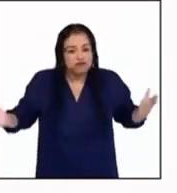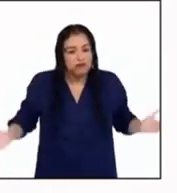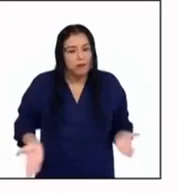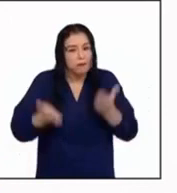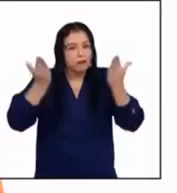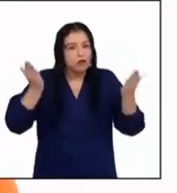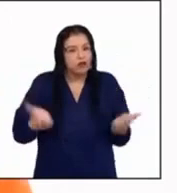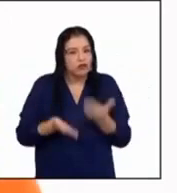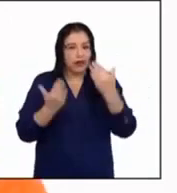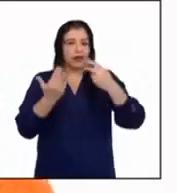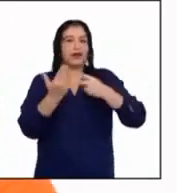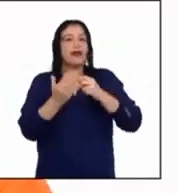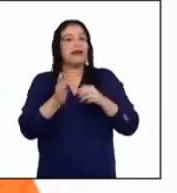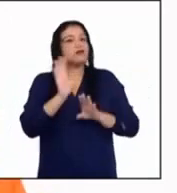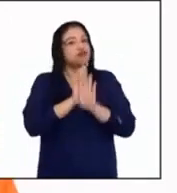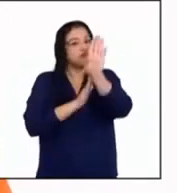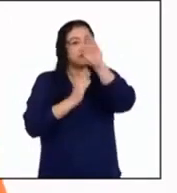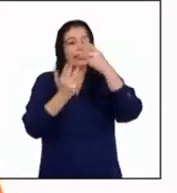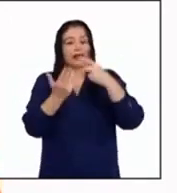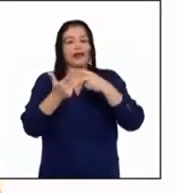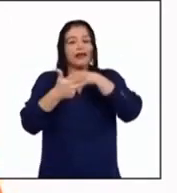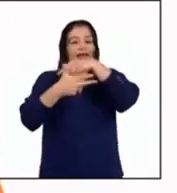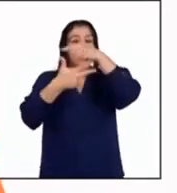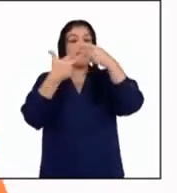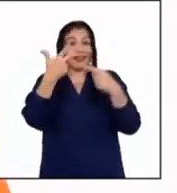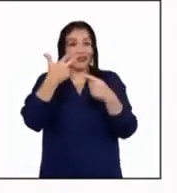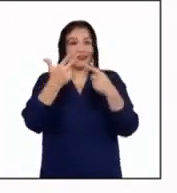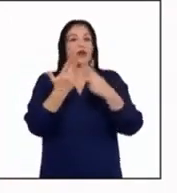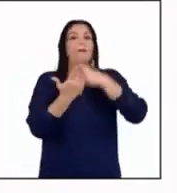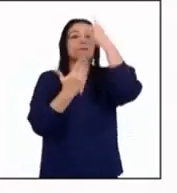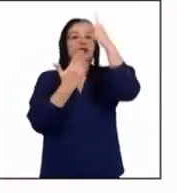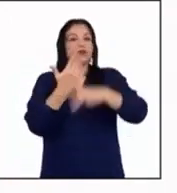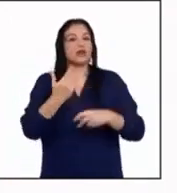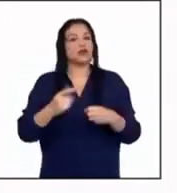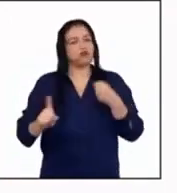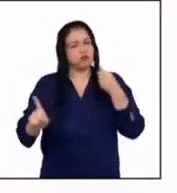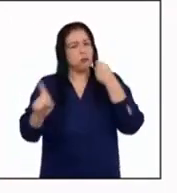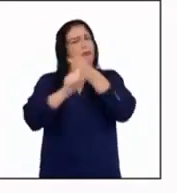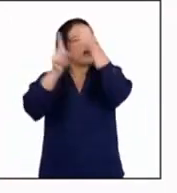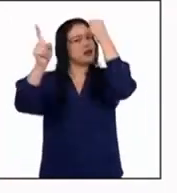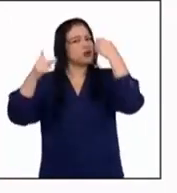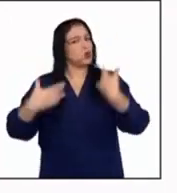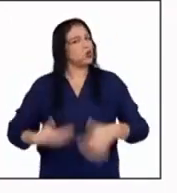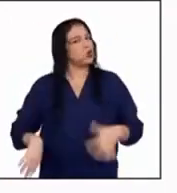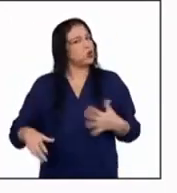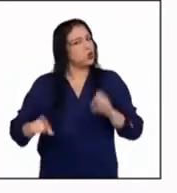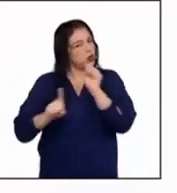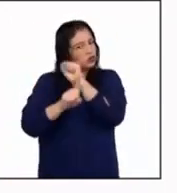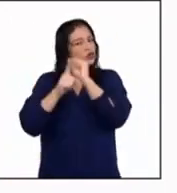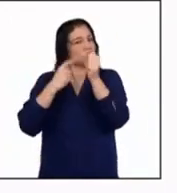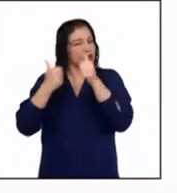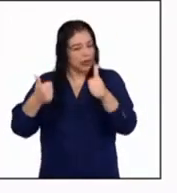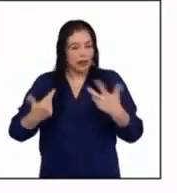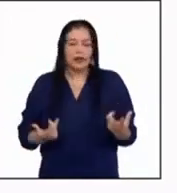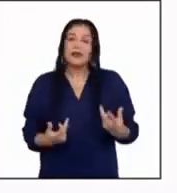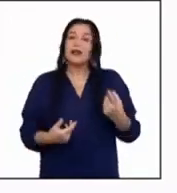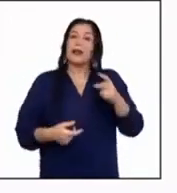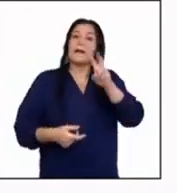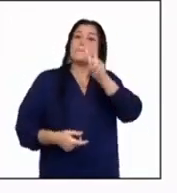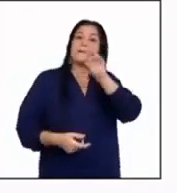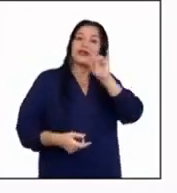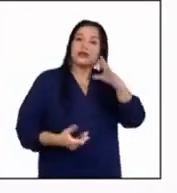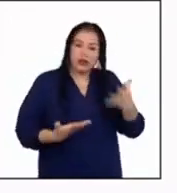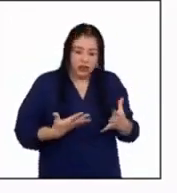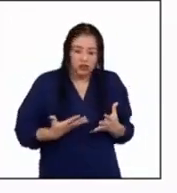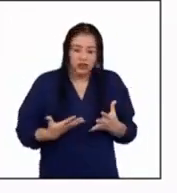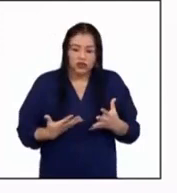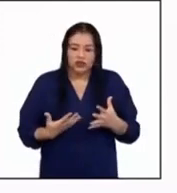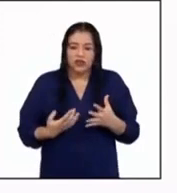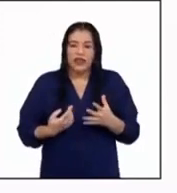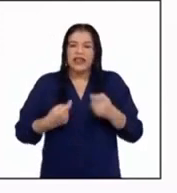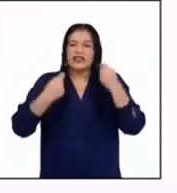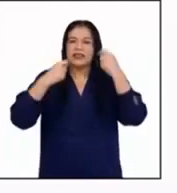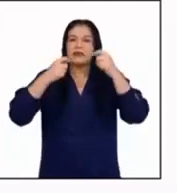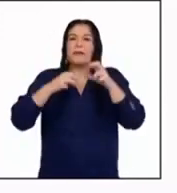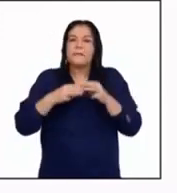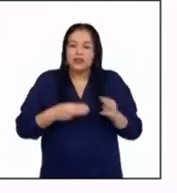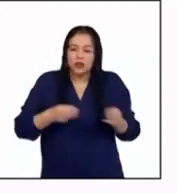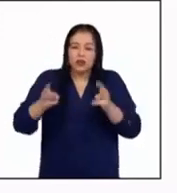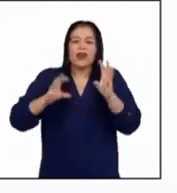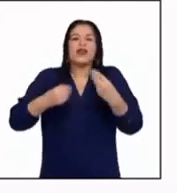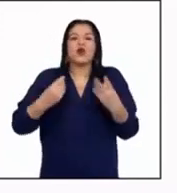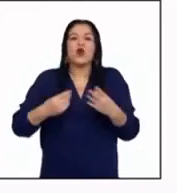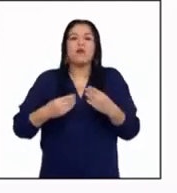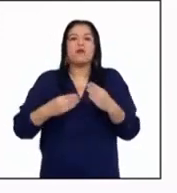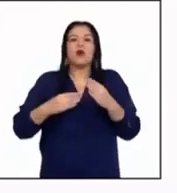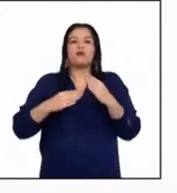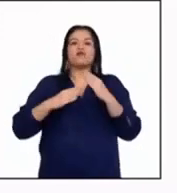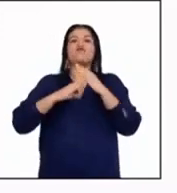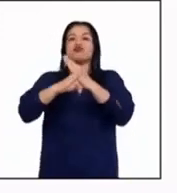3 proyectos de gran impacto social. Víctor y su equipo diseñaron una metodología para frenar el bullying o acoso escolar